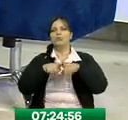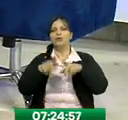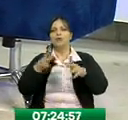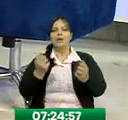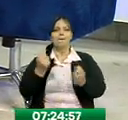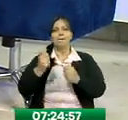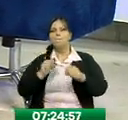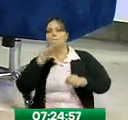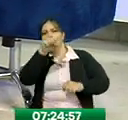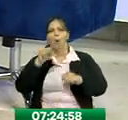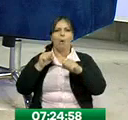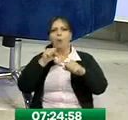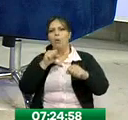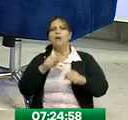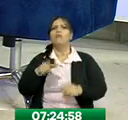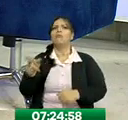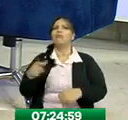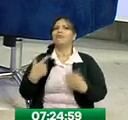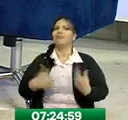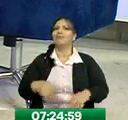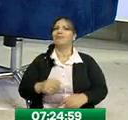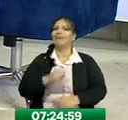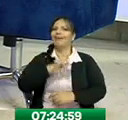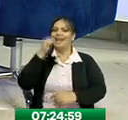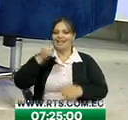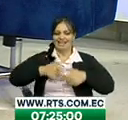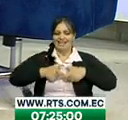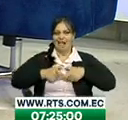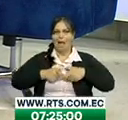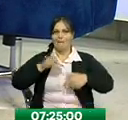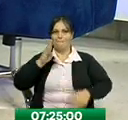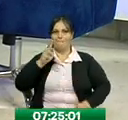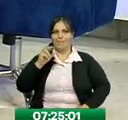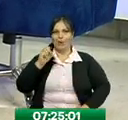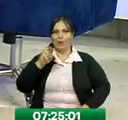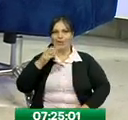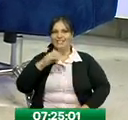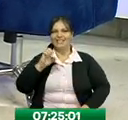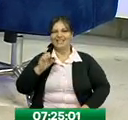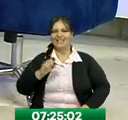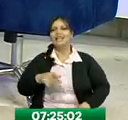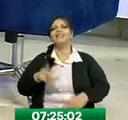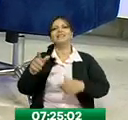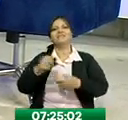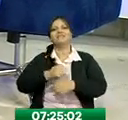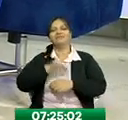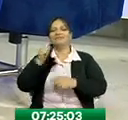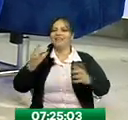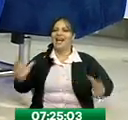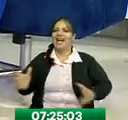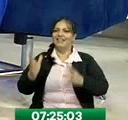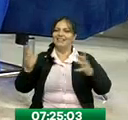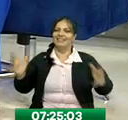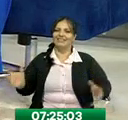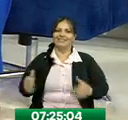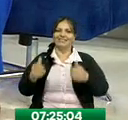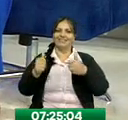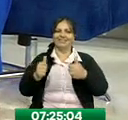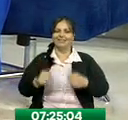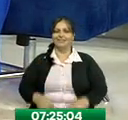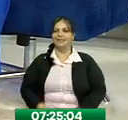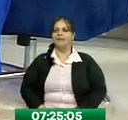Julito y le mandamos mucha fuerza, mucha buena vibra para que siga avanzando en este mundial. Bueno, pues éxitos. Gracias, ministra.